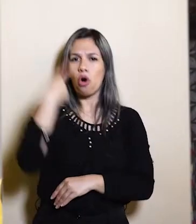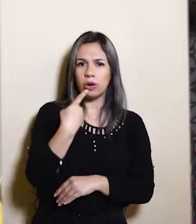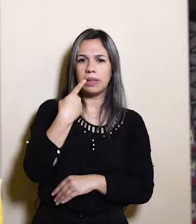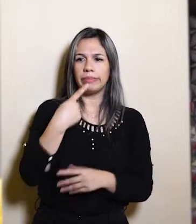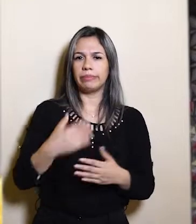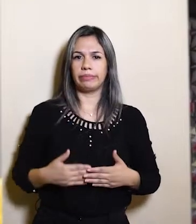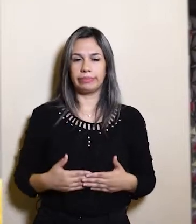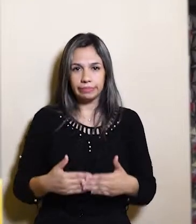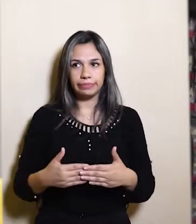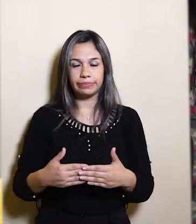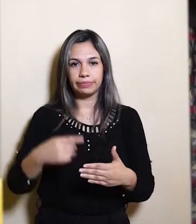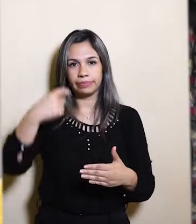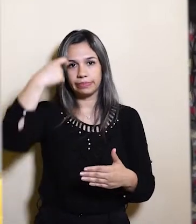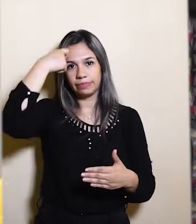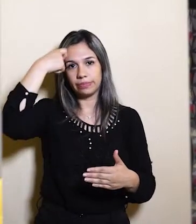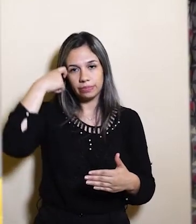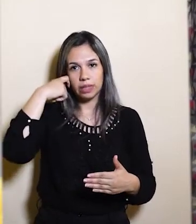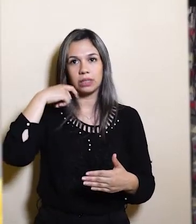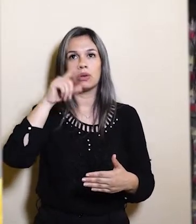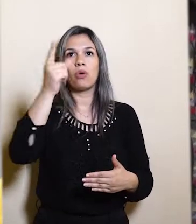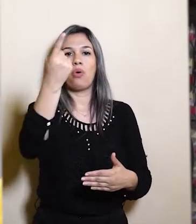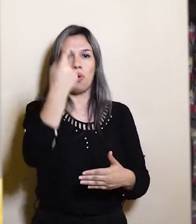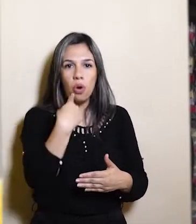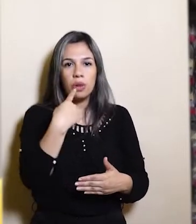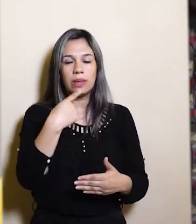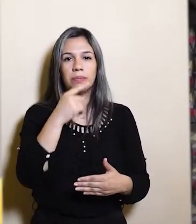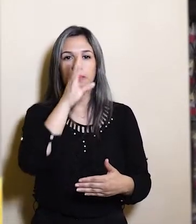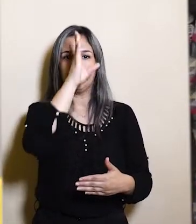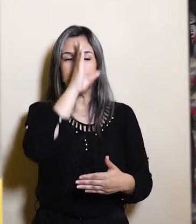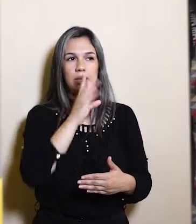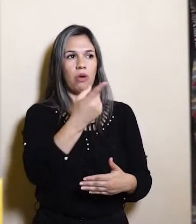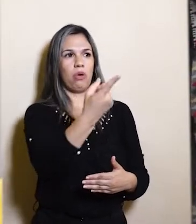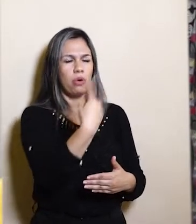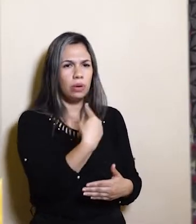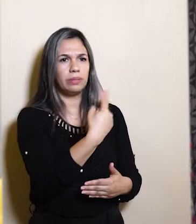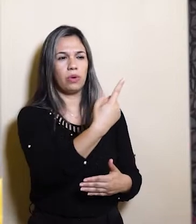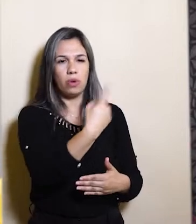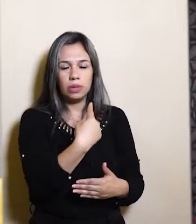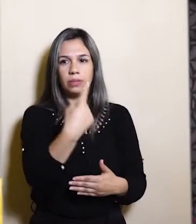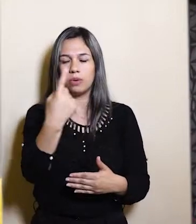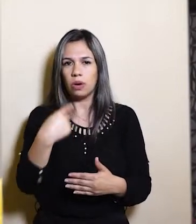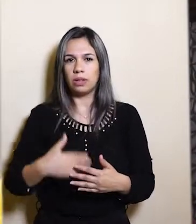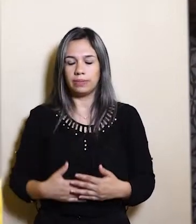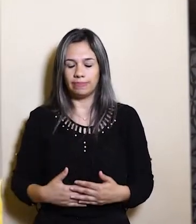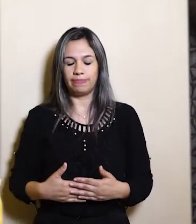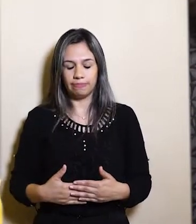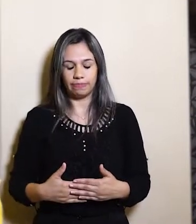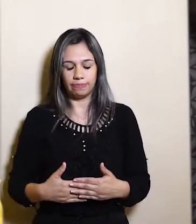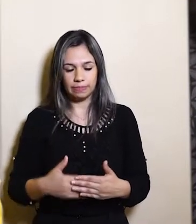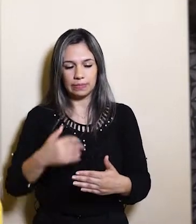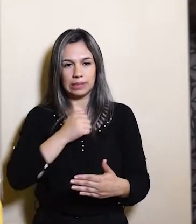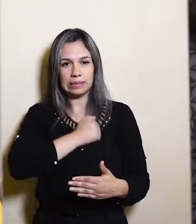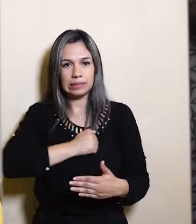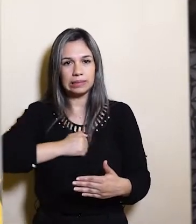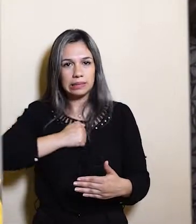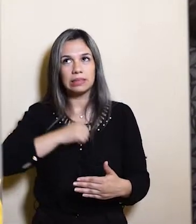un proceso de daño emocional, psicológico y físico, porque tendremos que recordar que la propia Organización